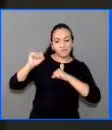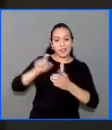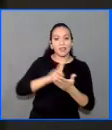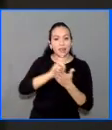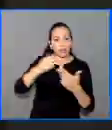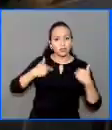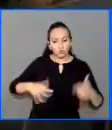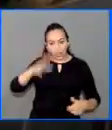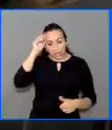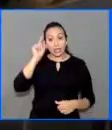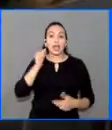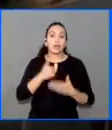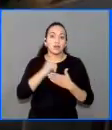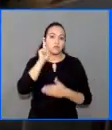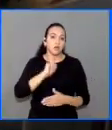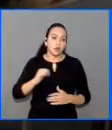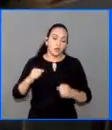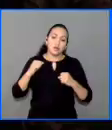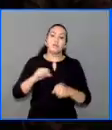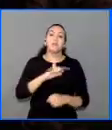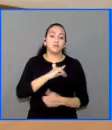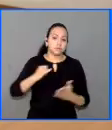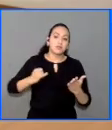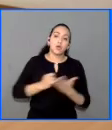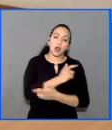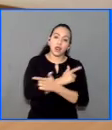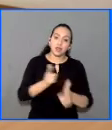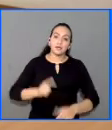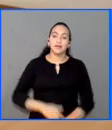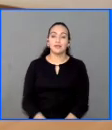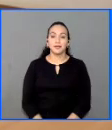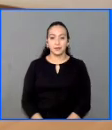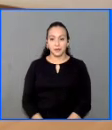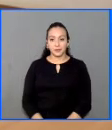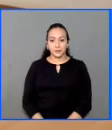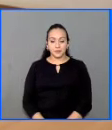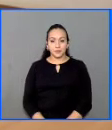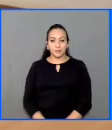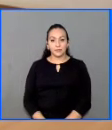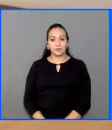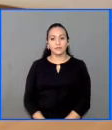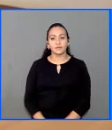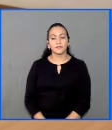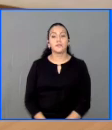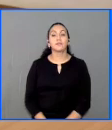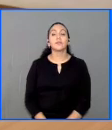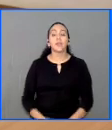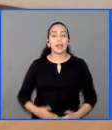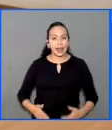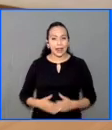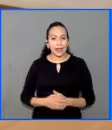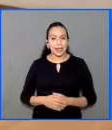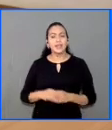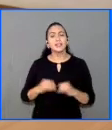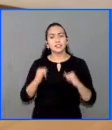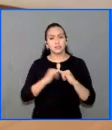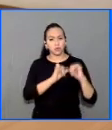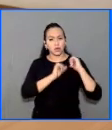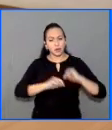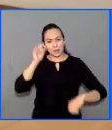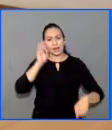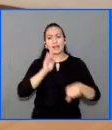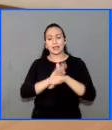Judicial de la Federación, Laura Murillo. La Procuraduría de Defensa del Contribuyente ofrece servicios gratuitos